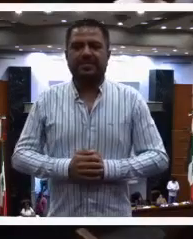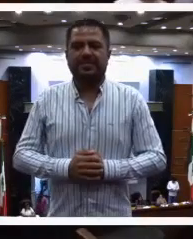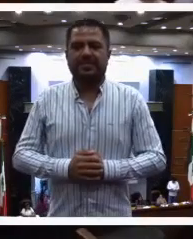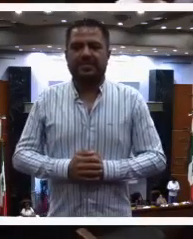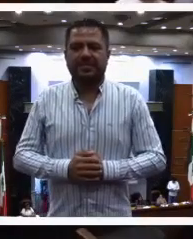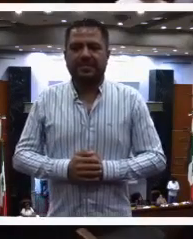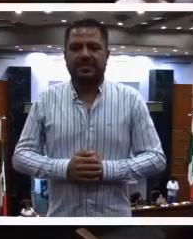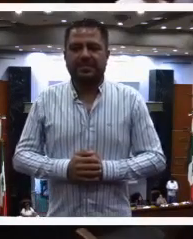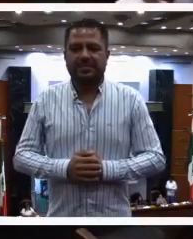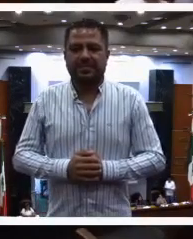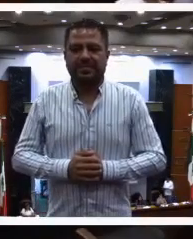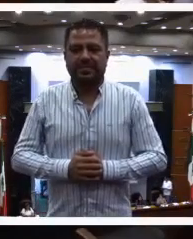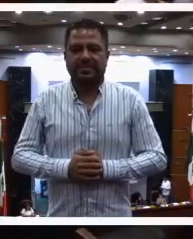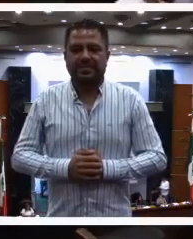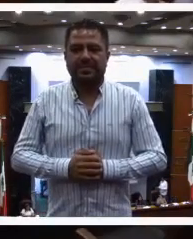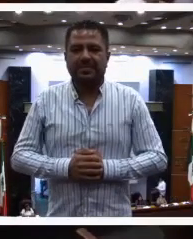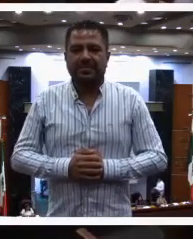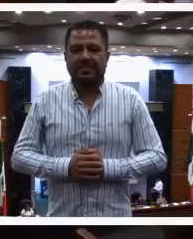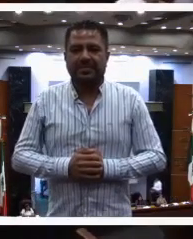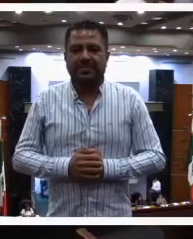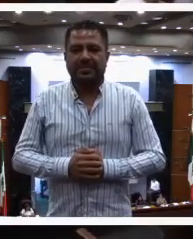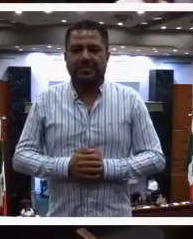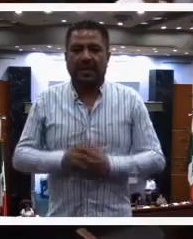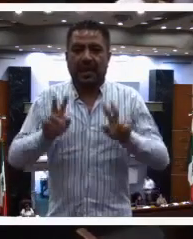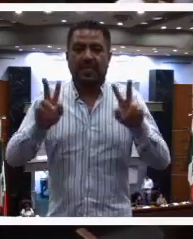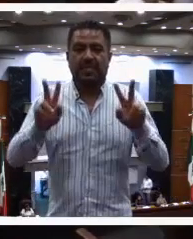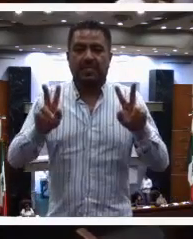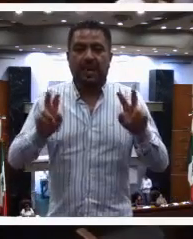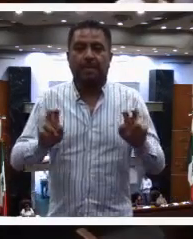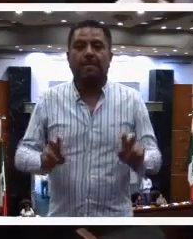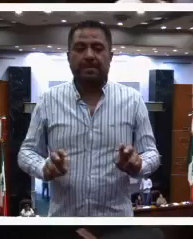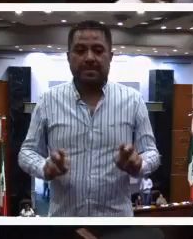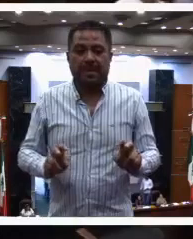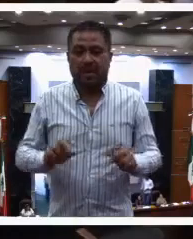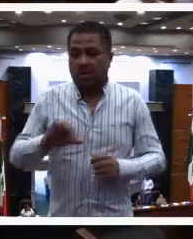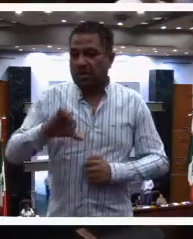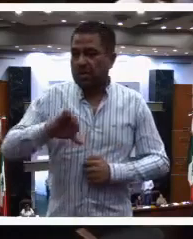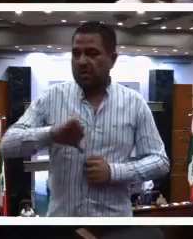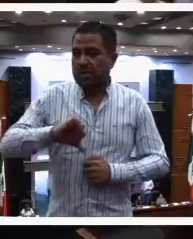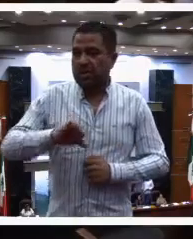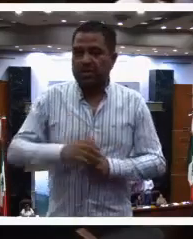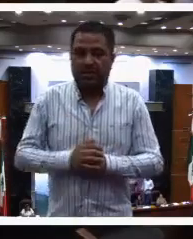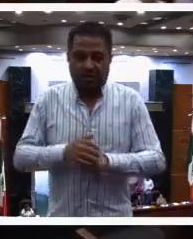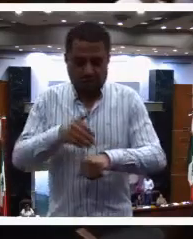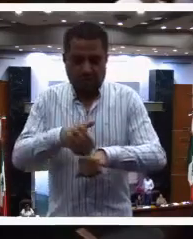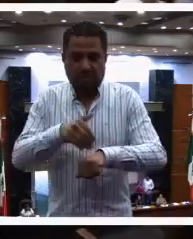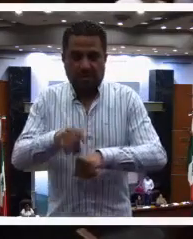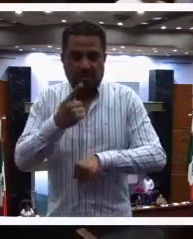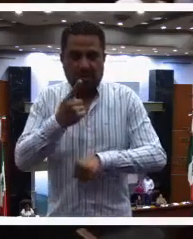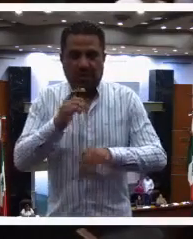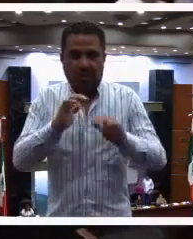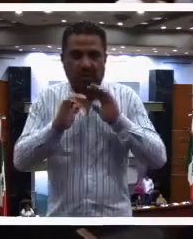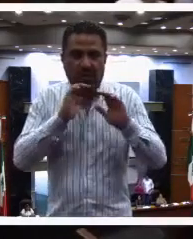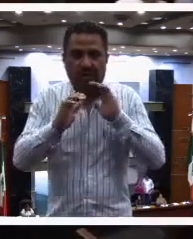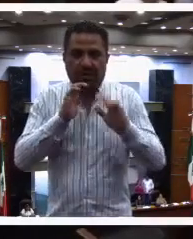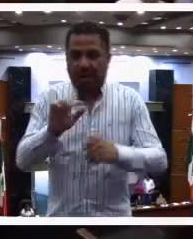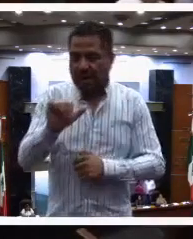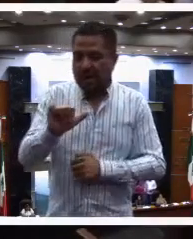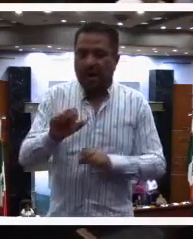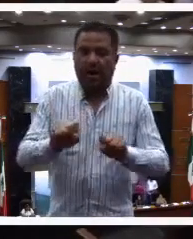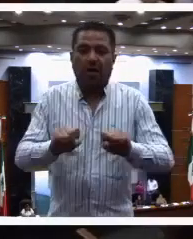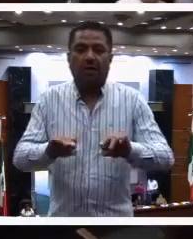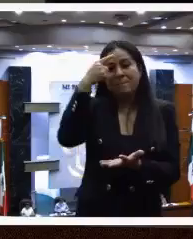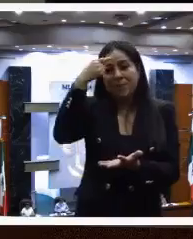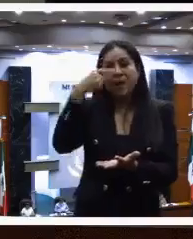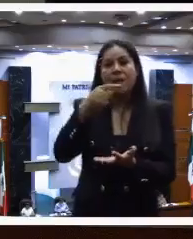El Congreso de Guerrero avaló la remoción de Sandra luz baldovinos salmerón como fiscal general del estado y emitió la convocatoria para